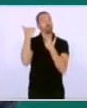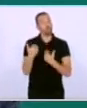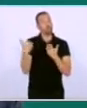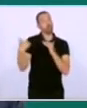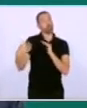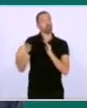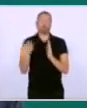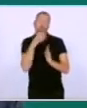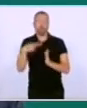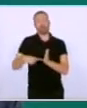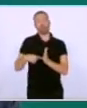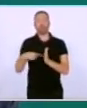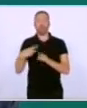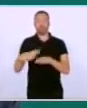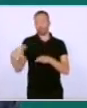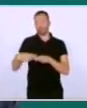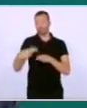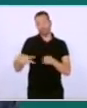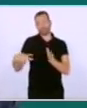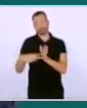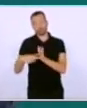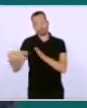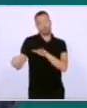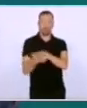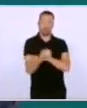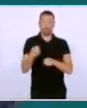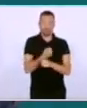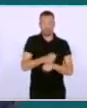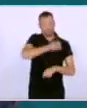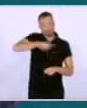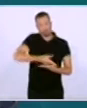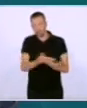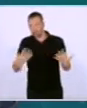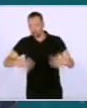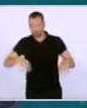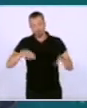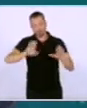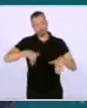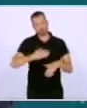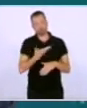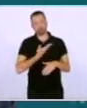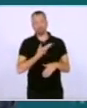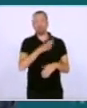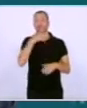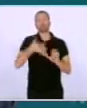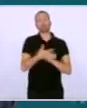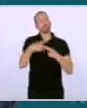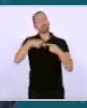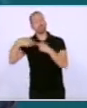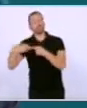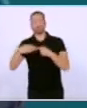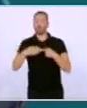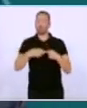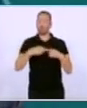embargo los ciudadanos de pie Hemos salido perjudicados porque hemos tenido que pagar todas esas sobre estructuras replicadas